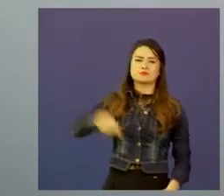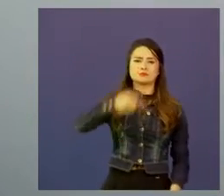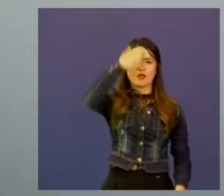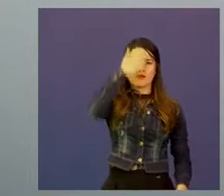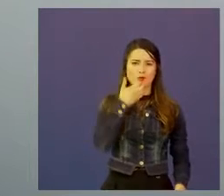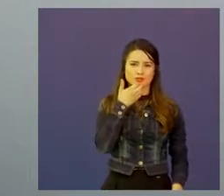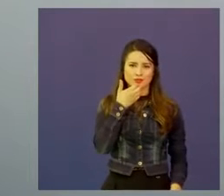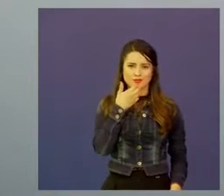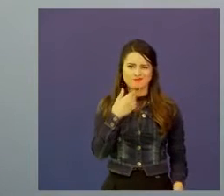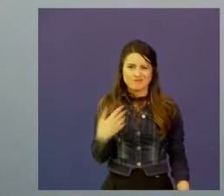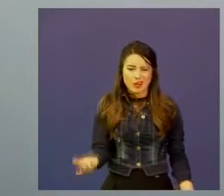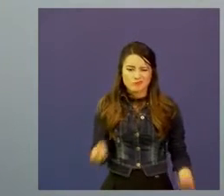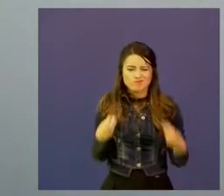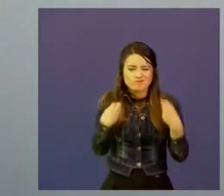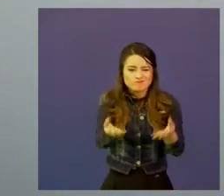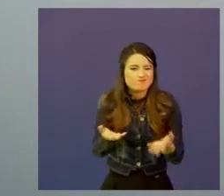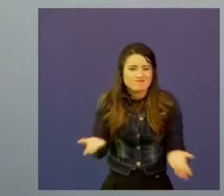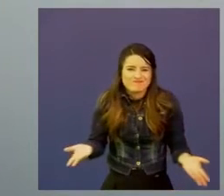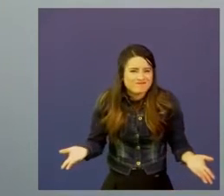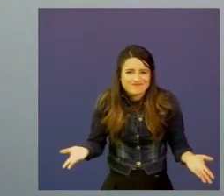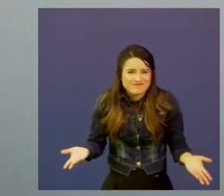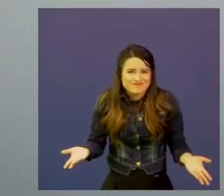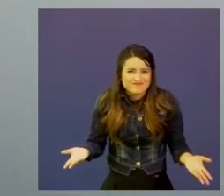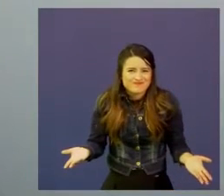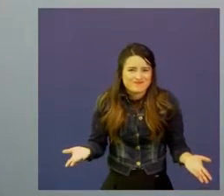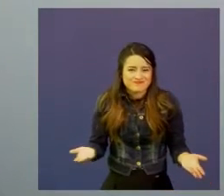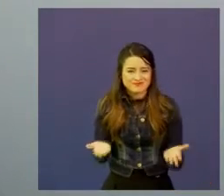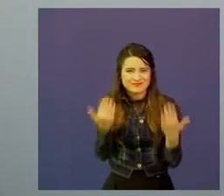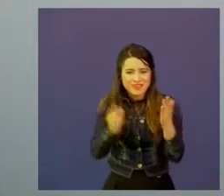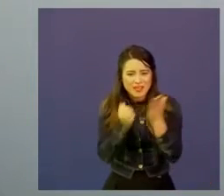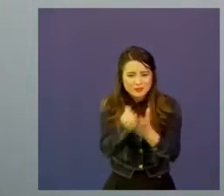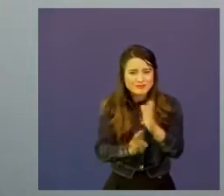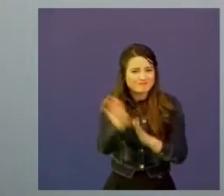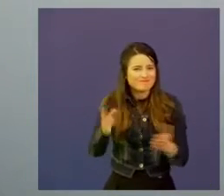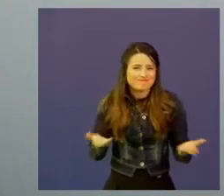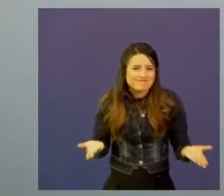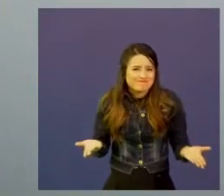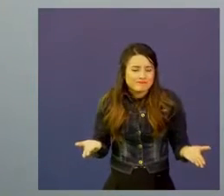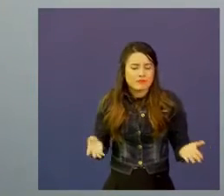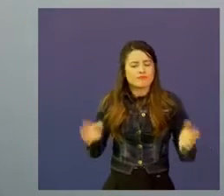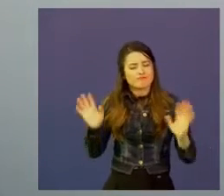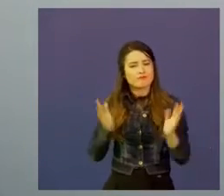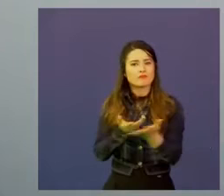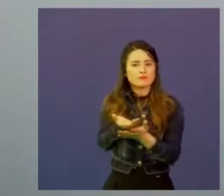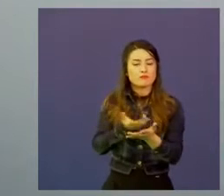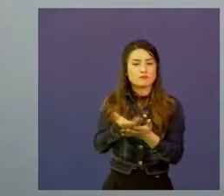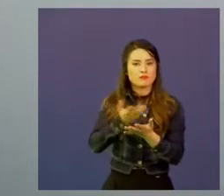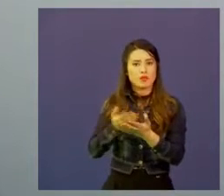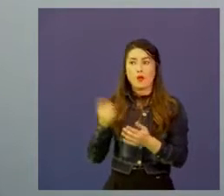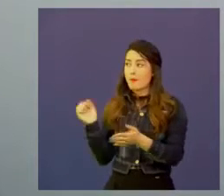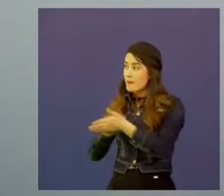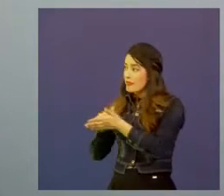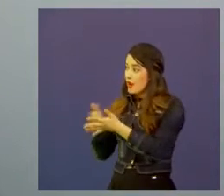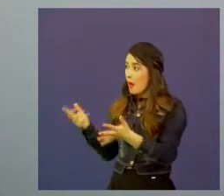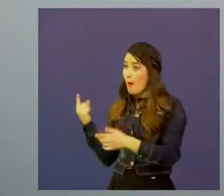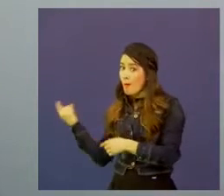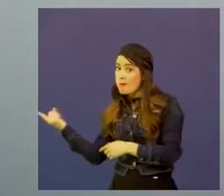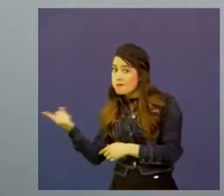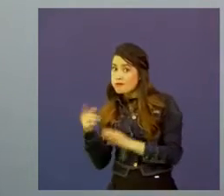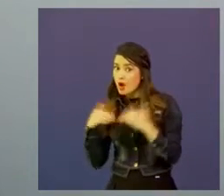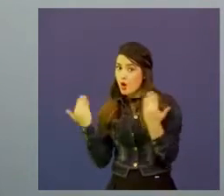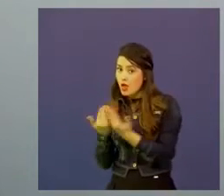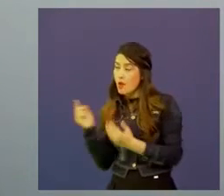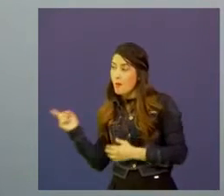nada les aporta a los estudiantes. Entonces, básicamente es con los pocos recursos que cuenten, con un trabajo interdisciplinar, con